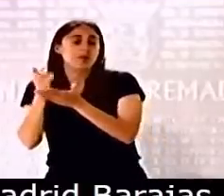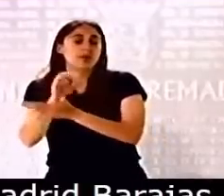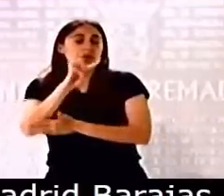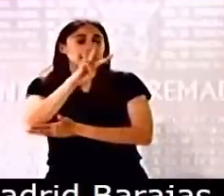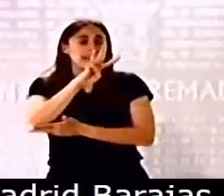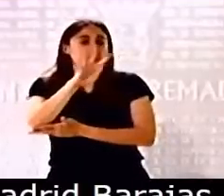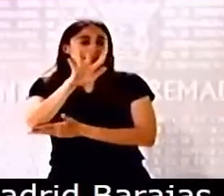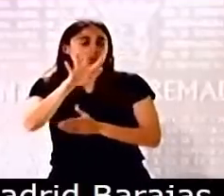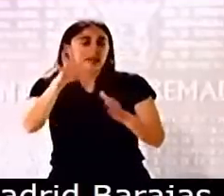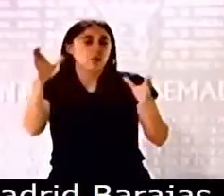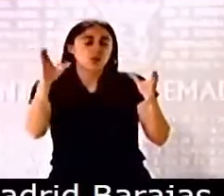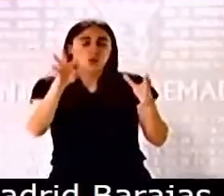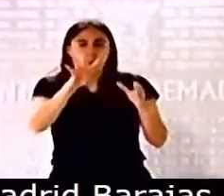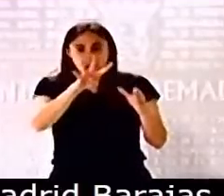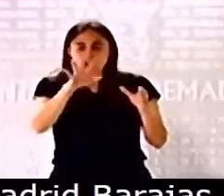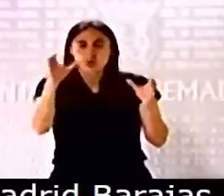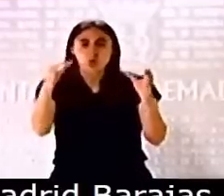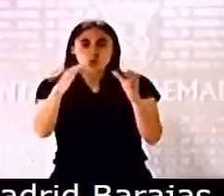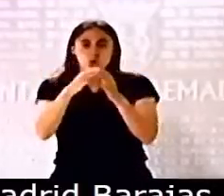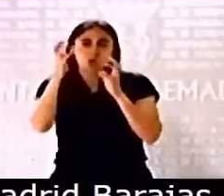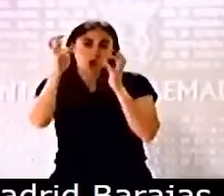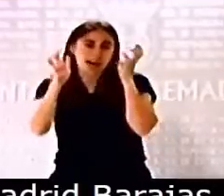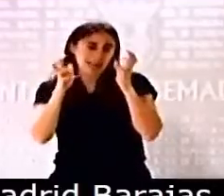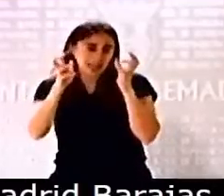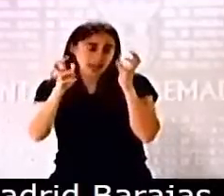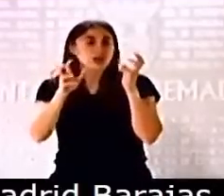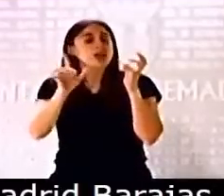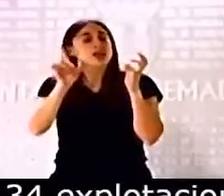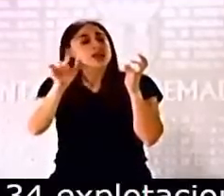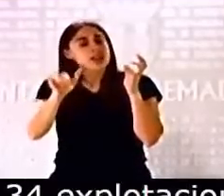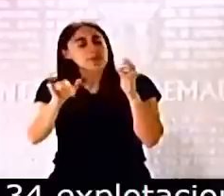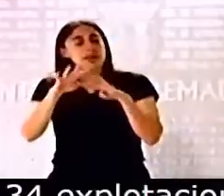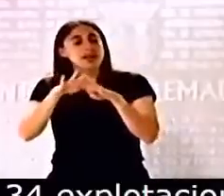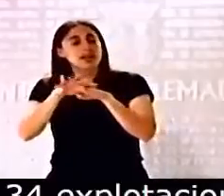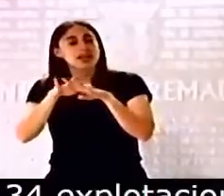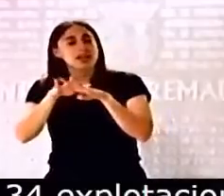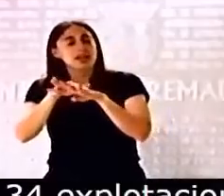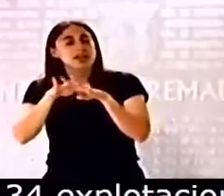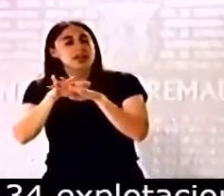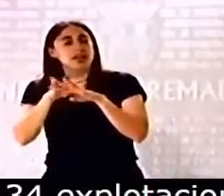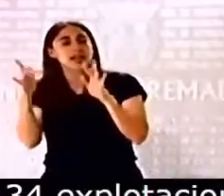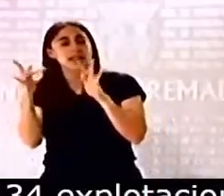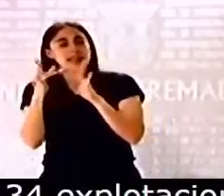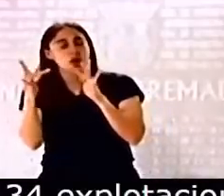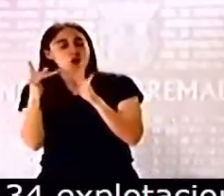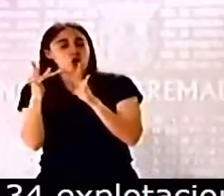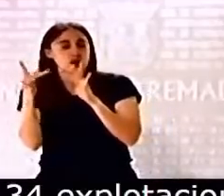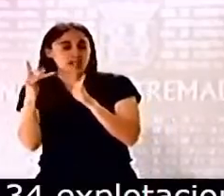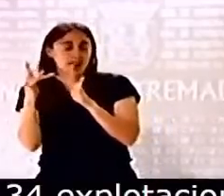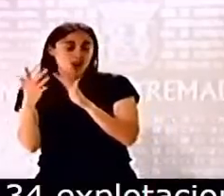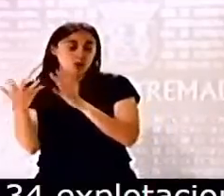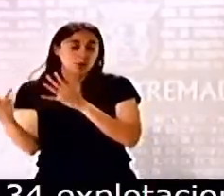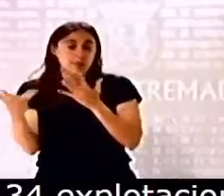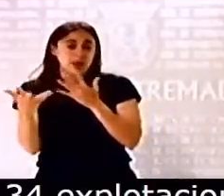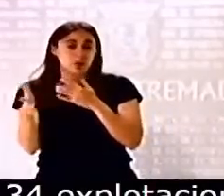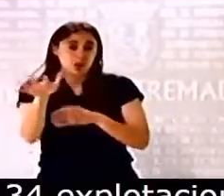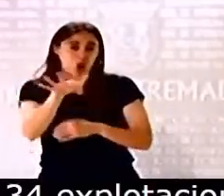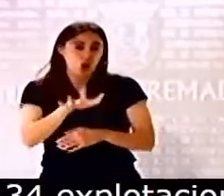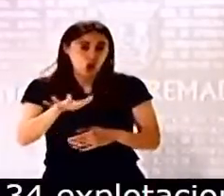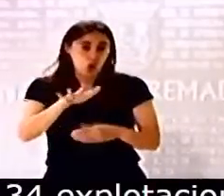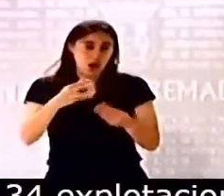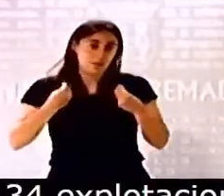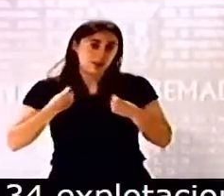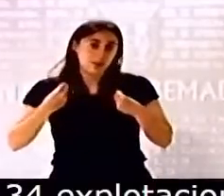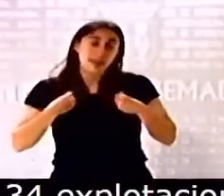ganaderas. Le he dicho que tenemos que hacer la red de contactos que pudiesen tener alrededor en la localidad.